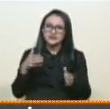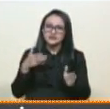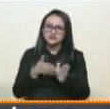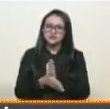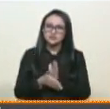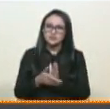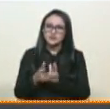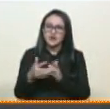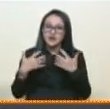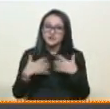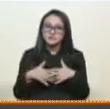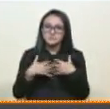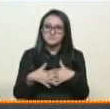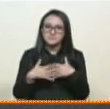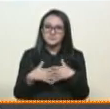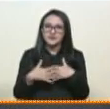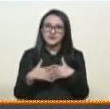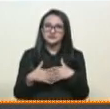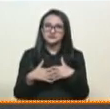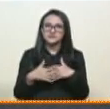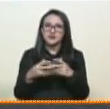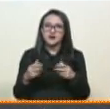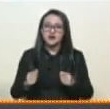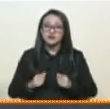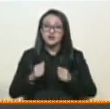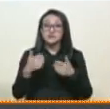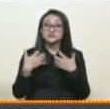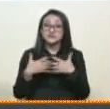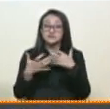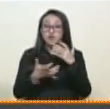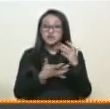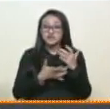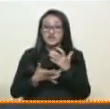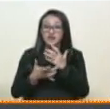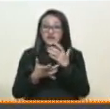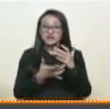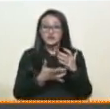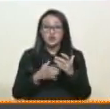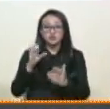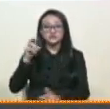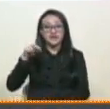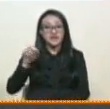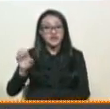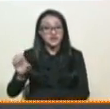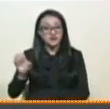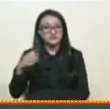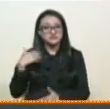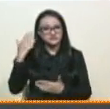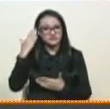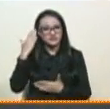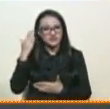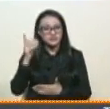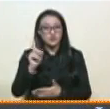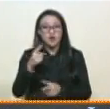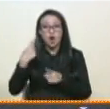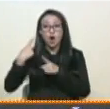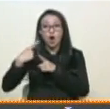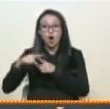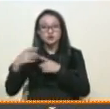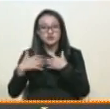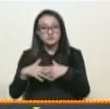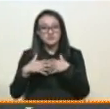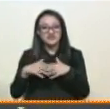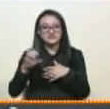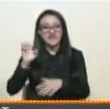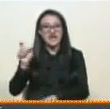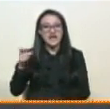a la empresa, ¿no?, que ofrecerá ahora el servicio técnico del Consejo Nacional Electoral, y obviamente sabemos que no es Marmate, sino hablamos de EGLET,